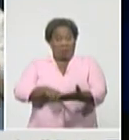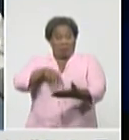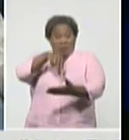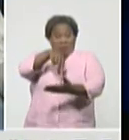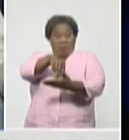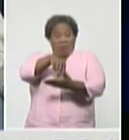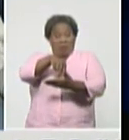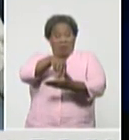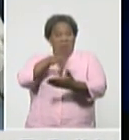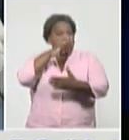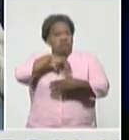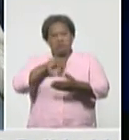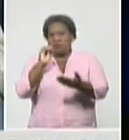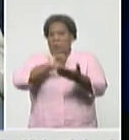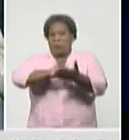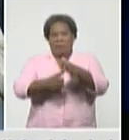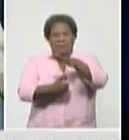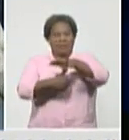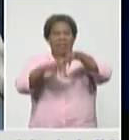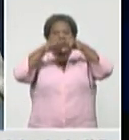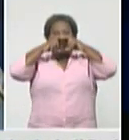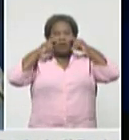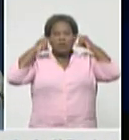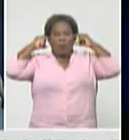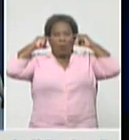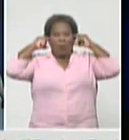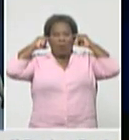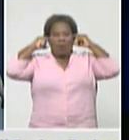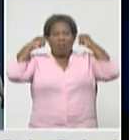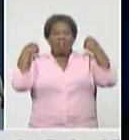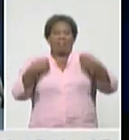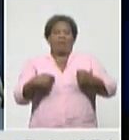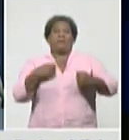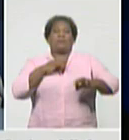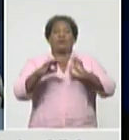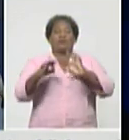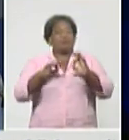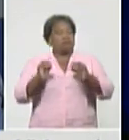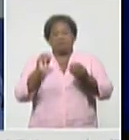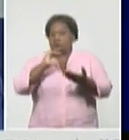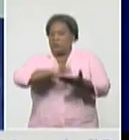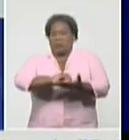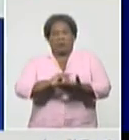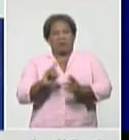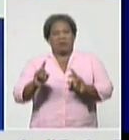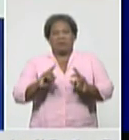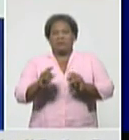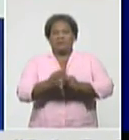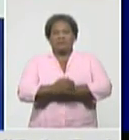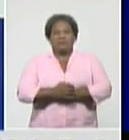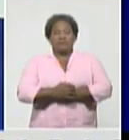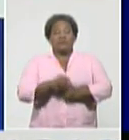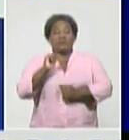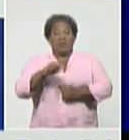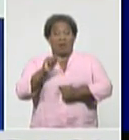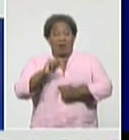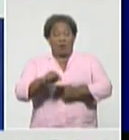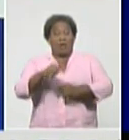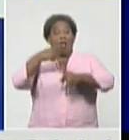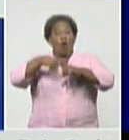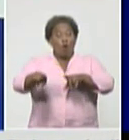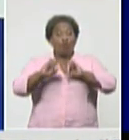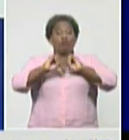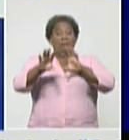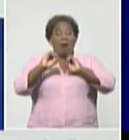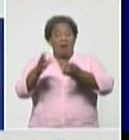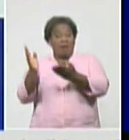el nasobuco, ¿no? Que es una medida de protección muy importante. Ahora nos vamos a la otra imagen que nos apoyaron